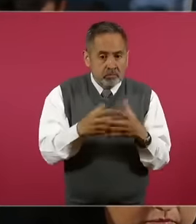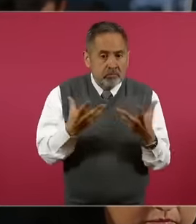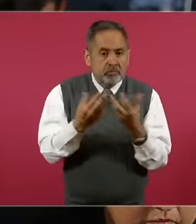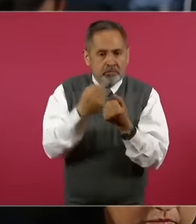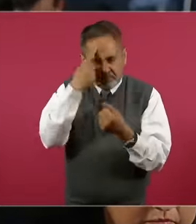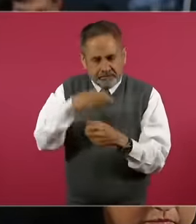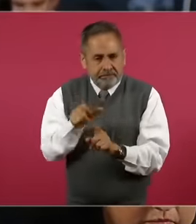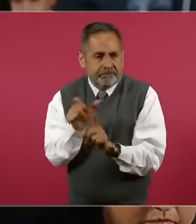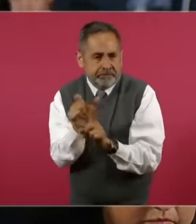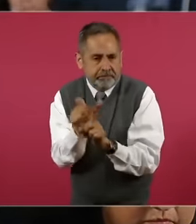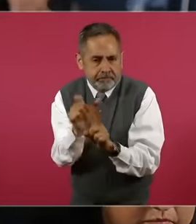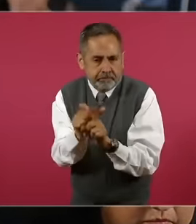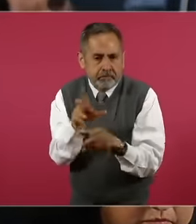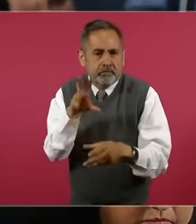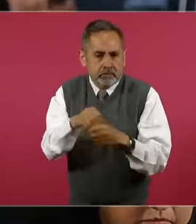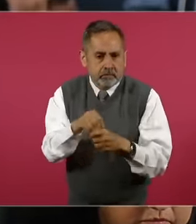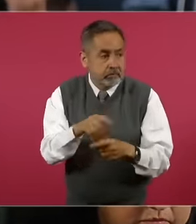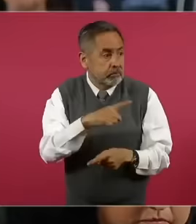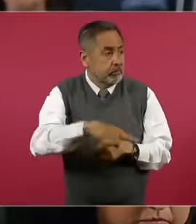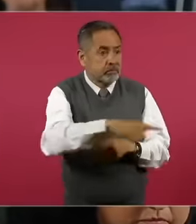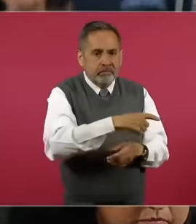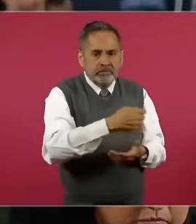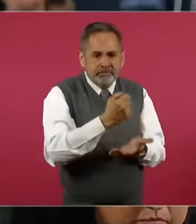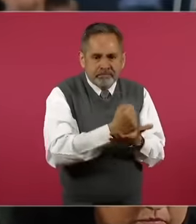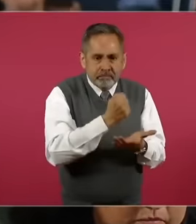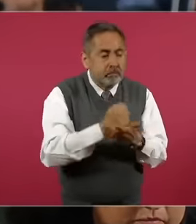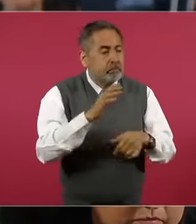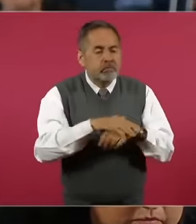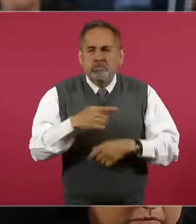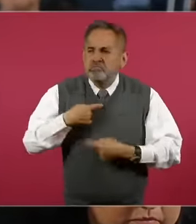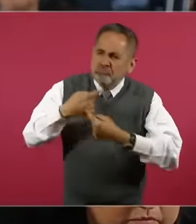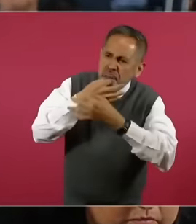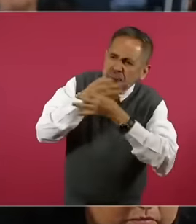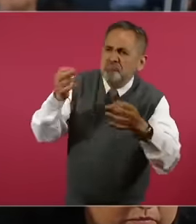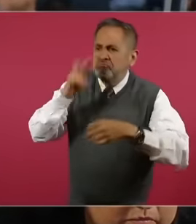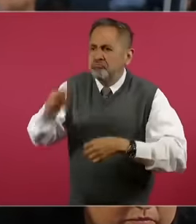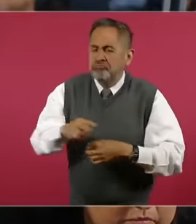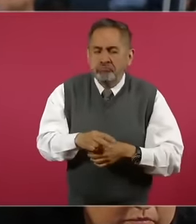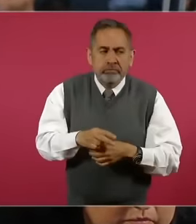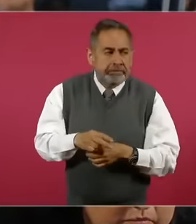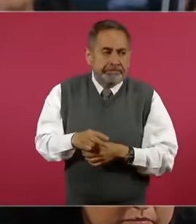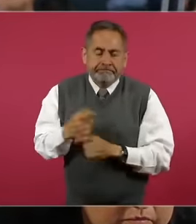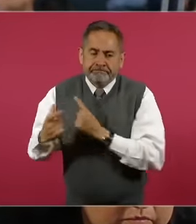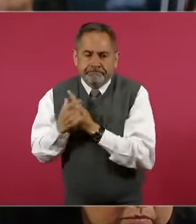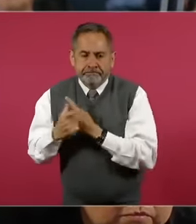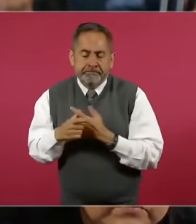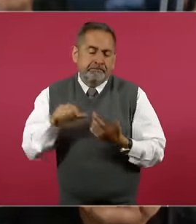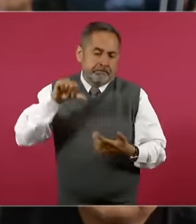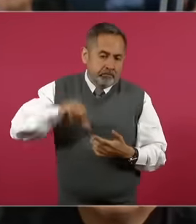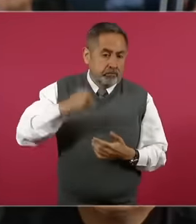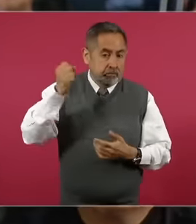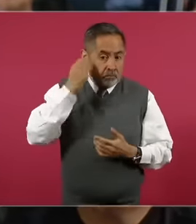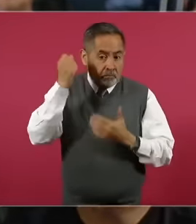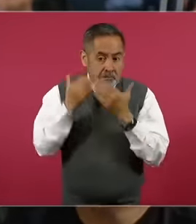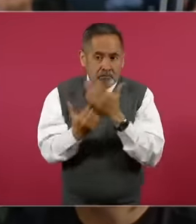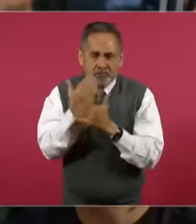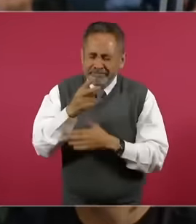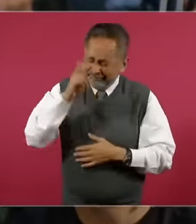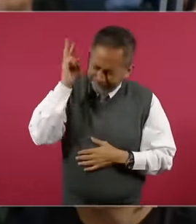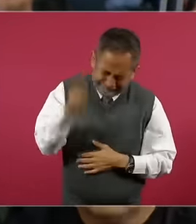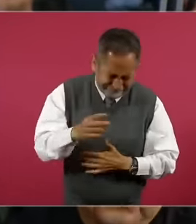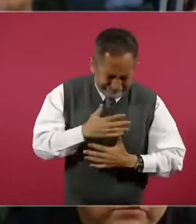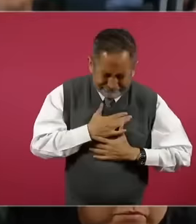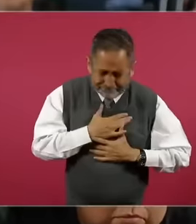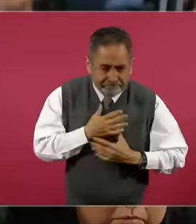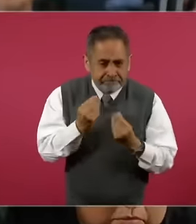de protección sufrimos persecuciones por decir la verdad. Hoy, esta mañanera, de verdad, yo le tengo